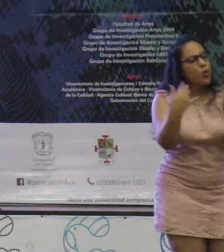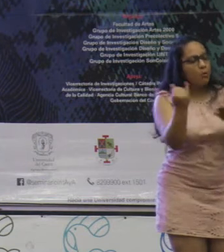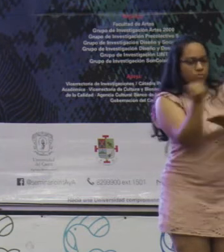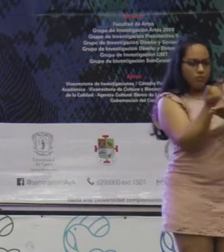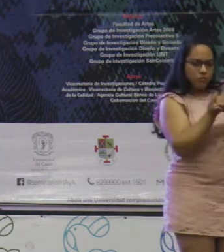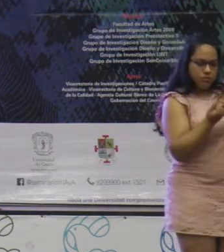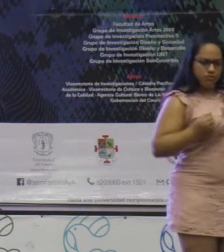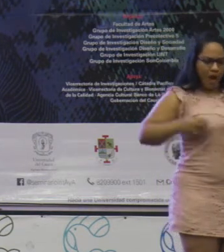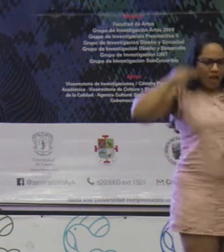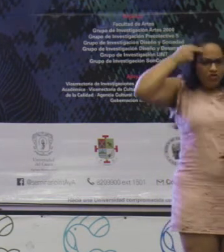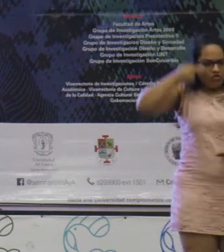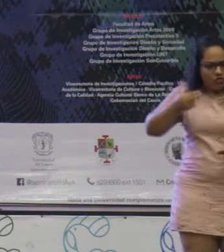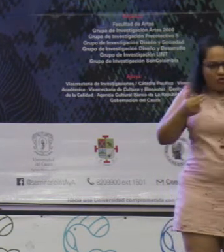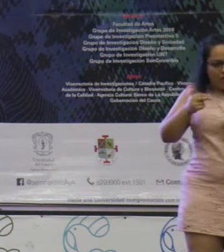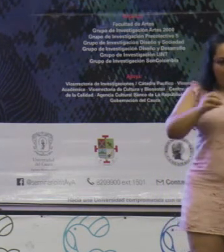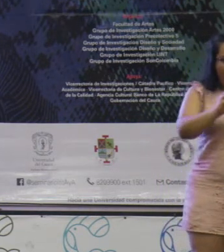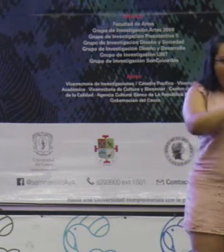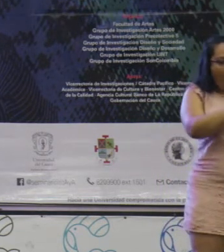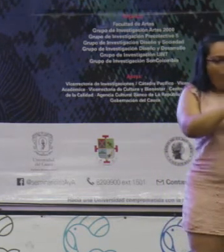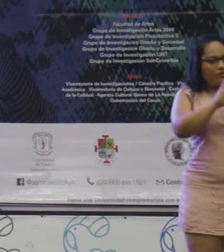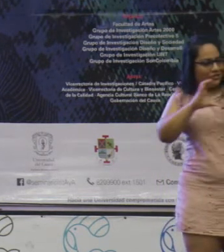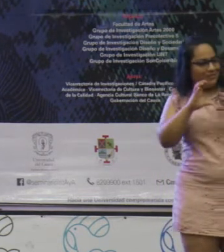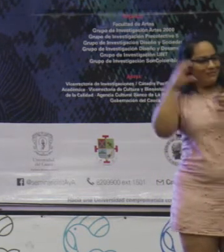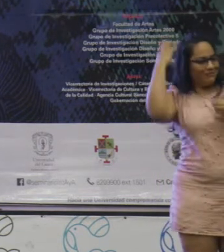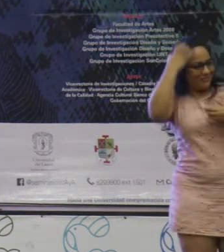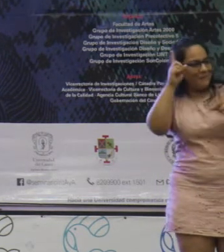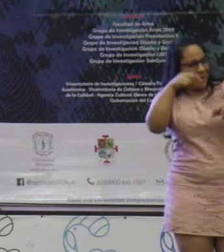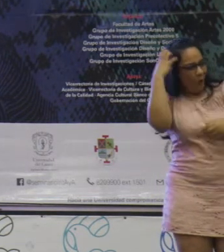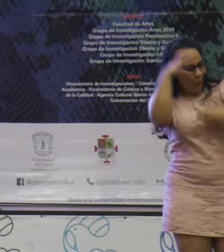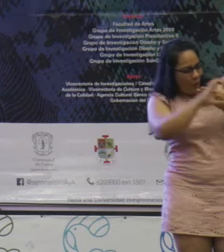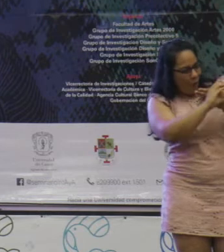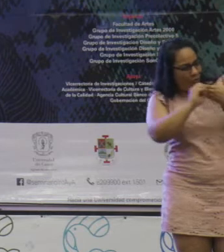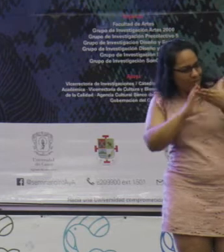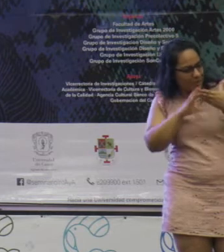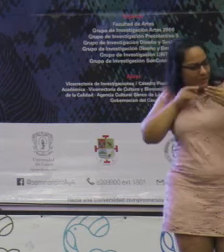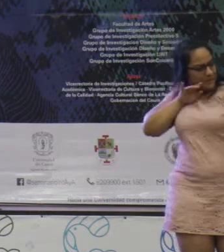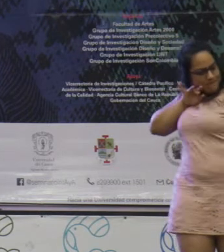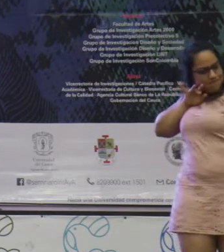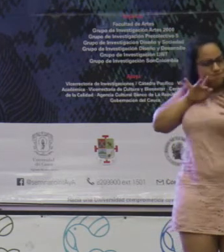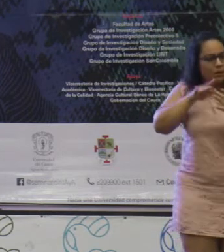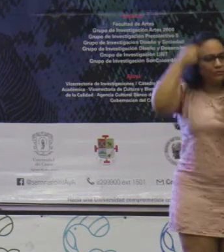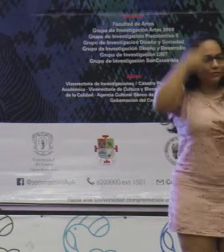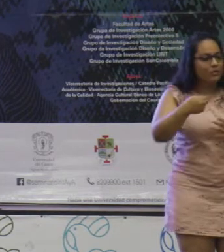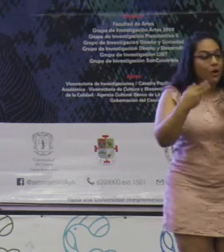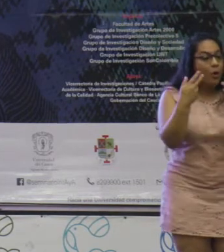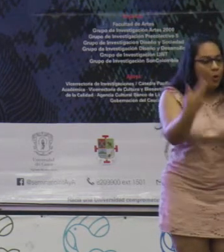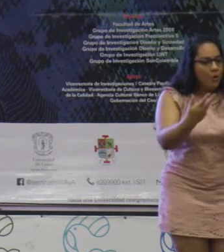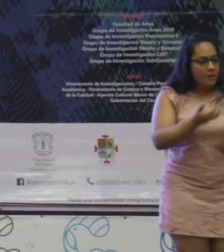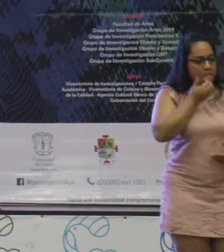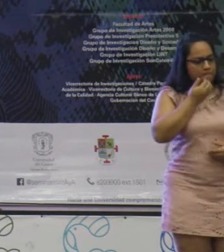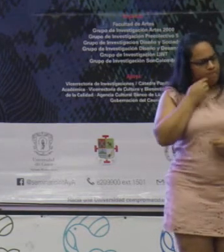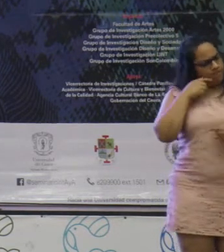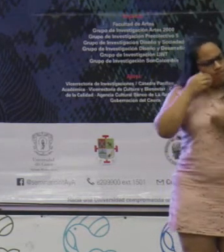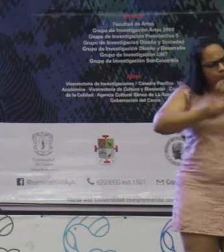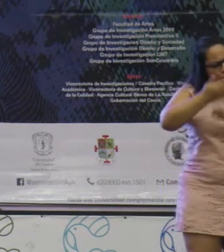la historia de Occidente de una manera absolutamente directa. Y cómo, cuando podemos